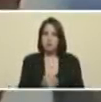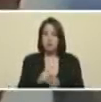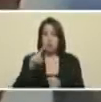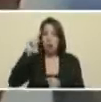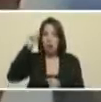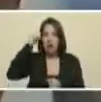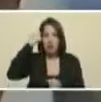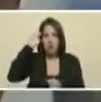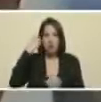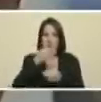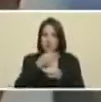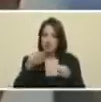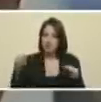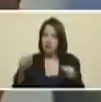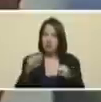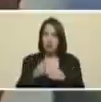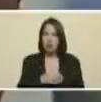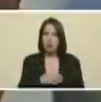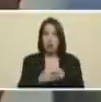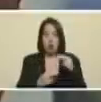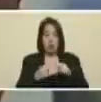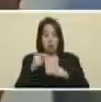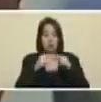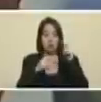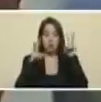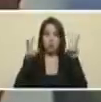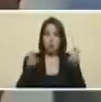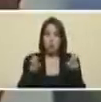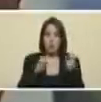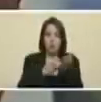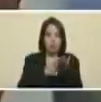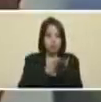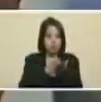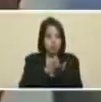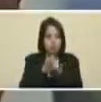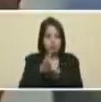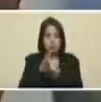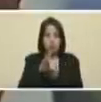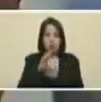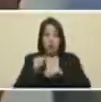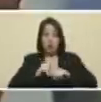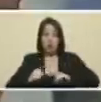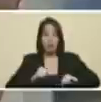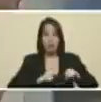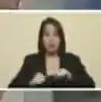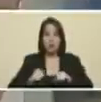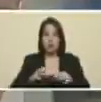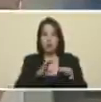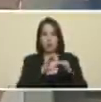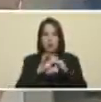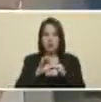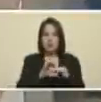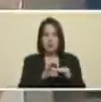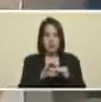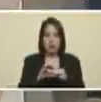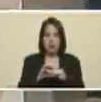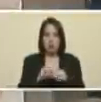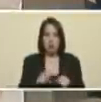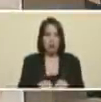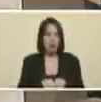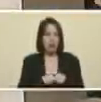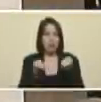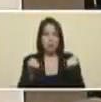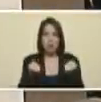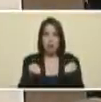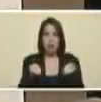hacia la construcción de un nuevo movimiento revolucionario unitario, que rompiera los dogmas, que rompiera los